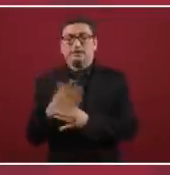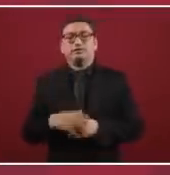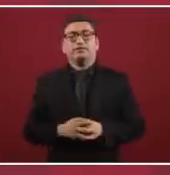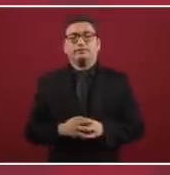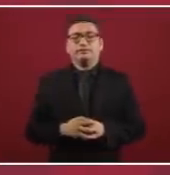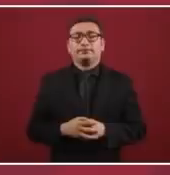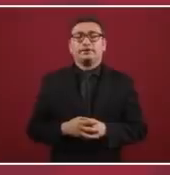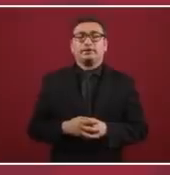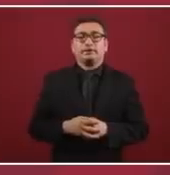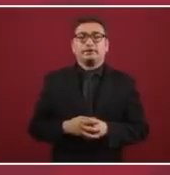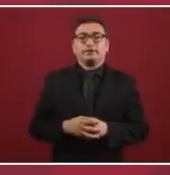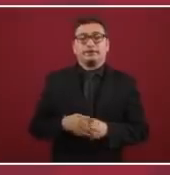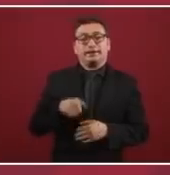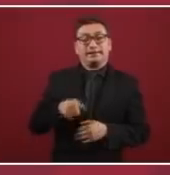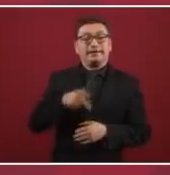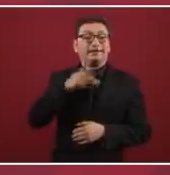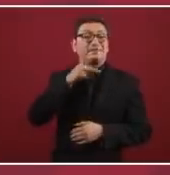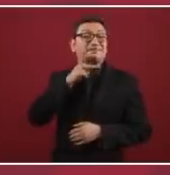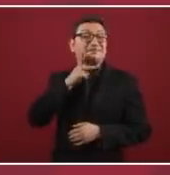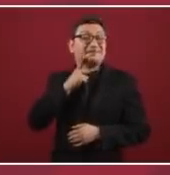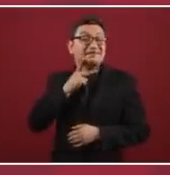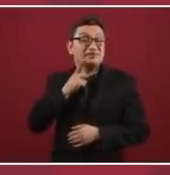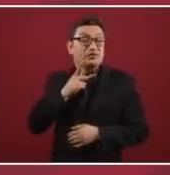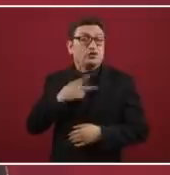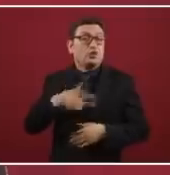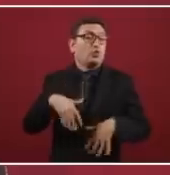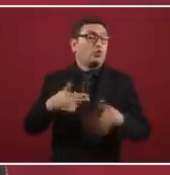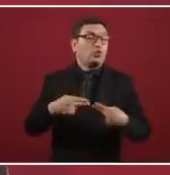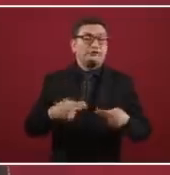petróleo es el mejor negocio del mundo,